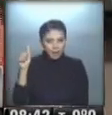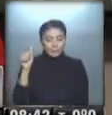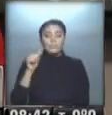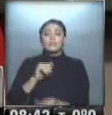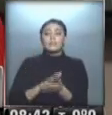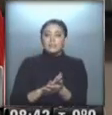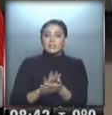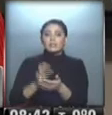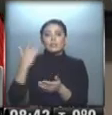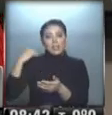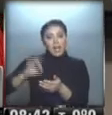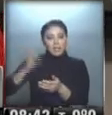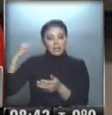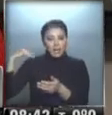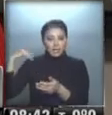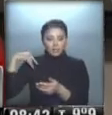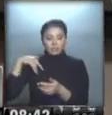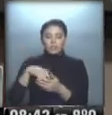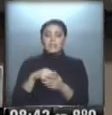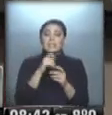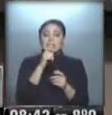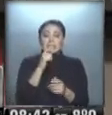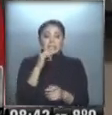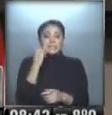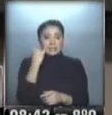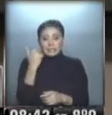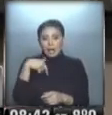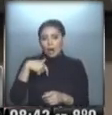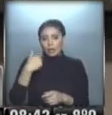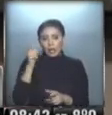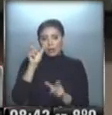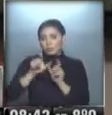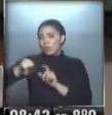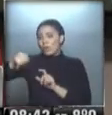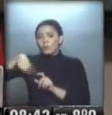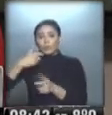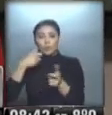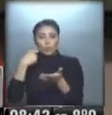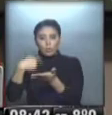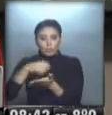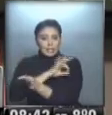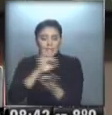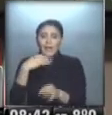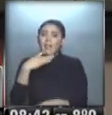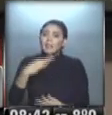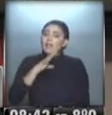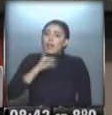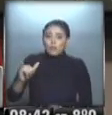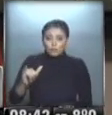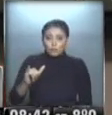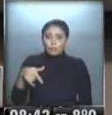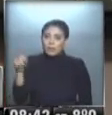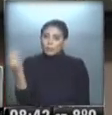años que estaban involucrados en esta demanda y a los que ya no son clientes que se establezca una modalidad de informarles para que lo vengan a